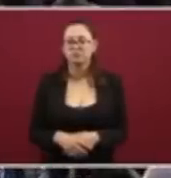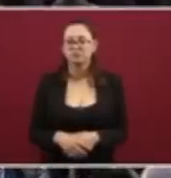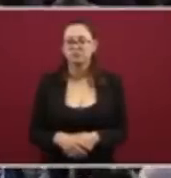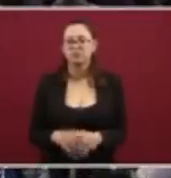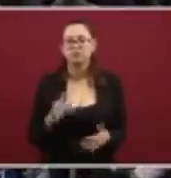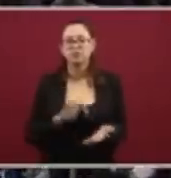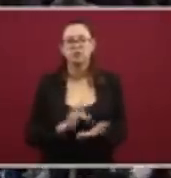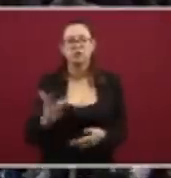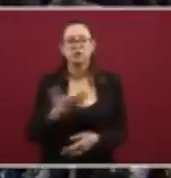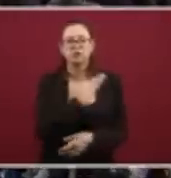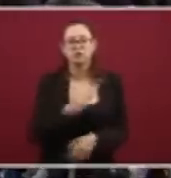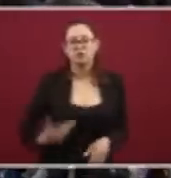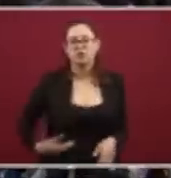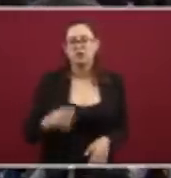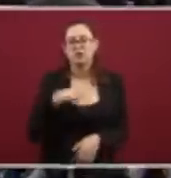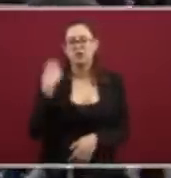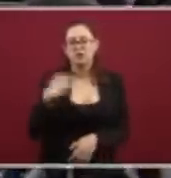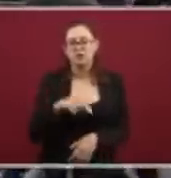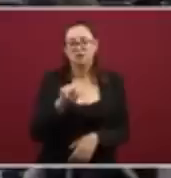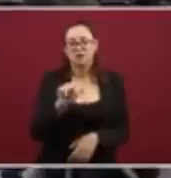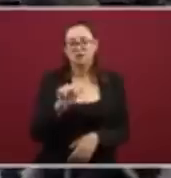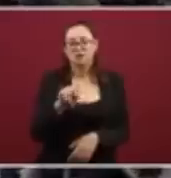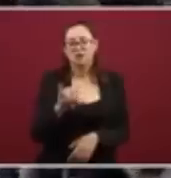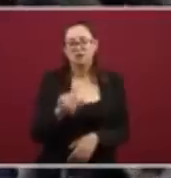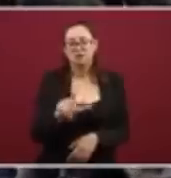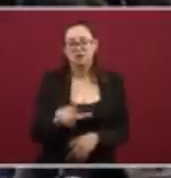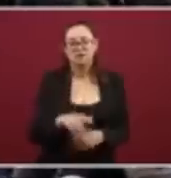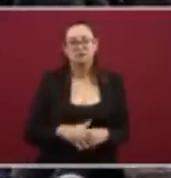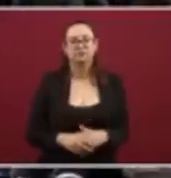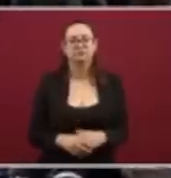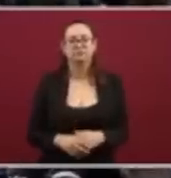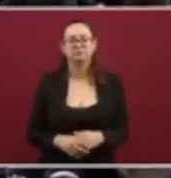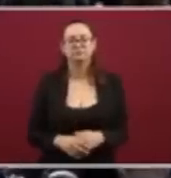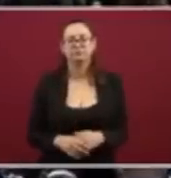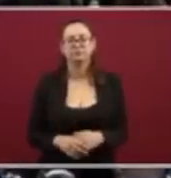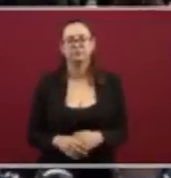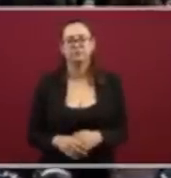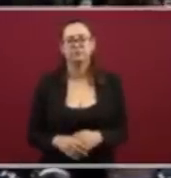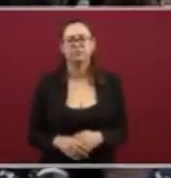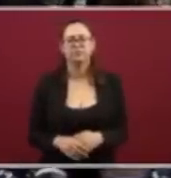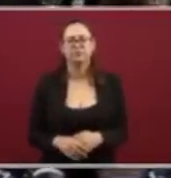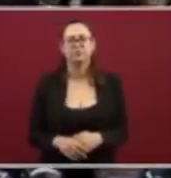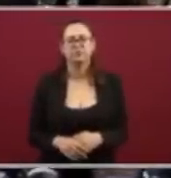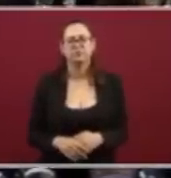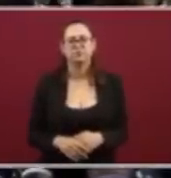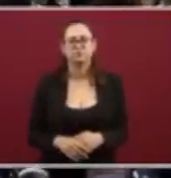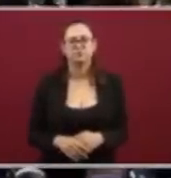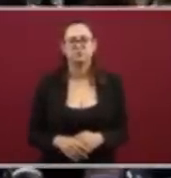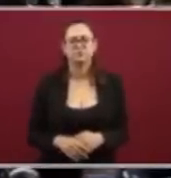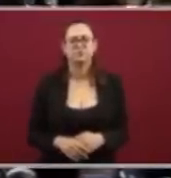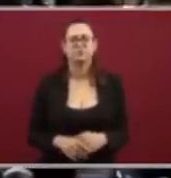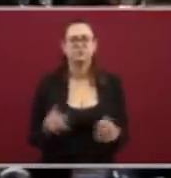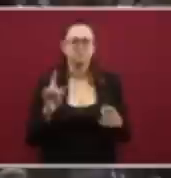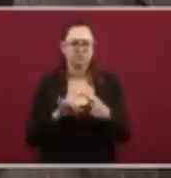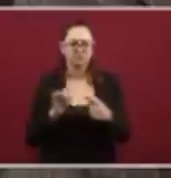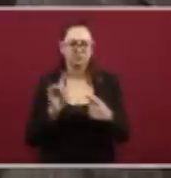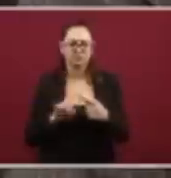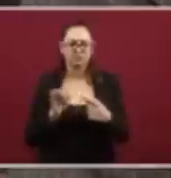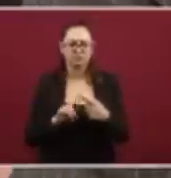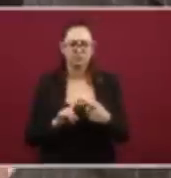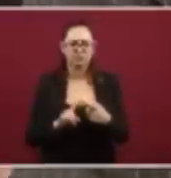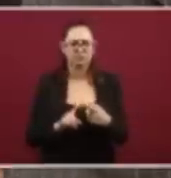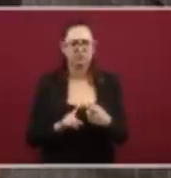gracias presidente daniel blancas de crónica 1 platicábamos con los campesinos que han sido